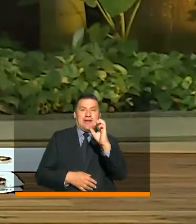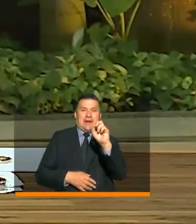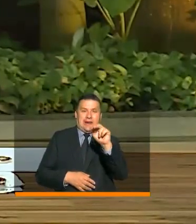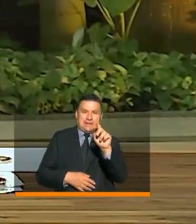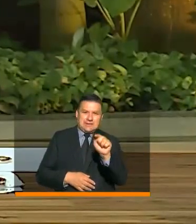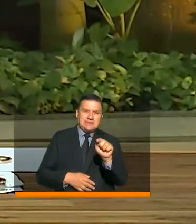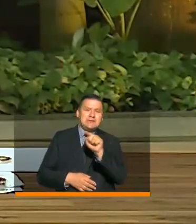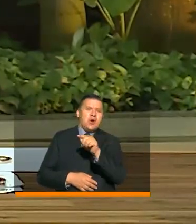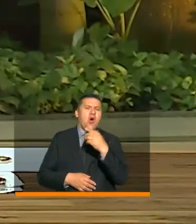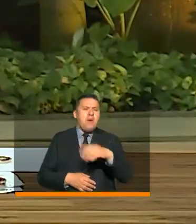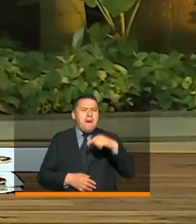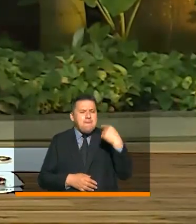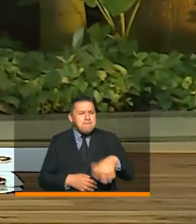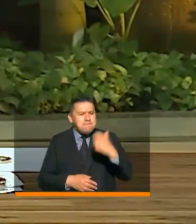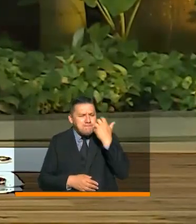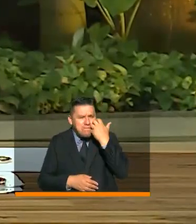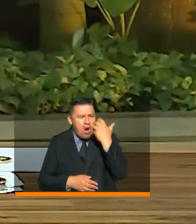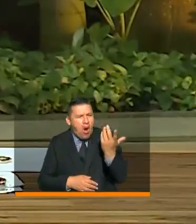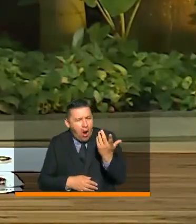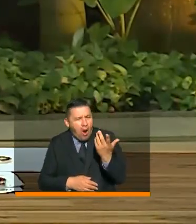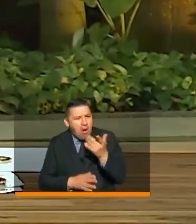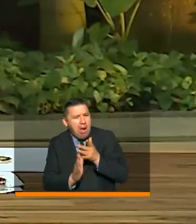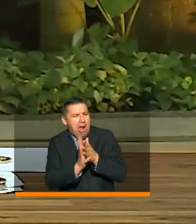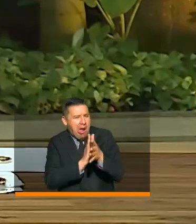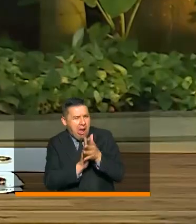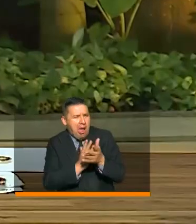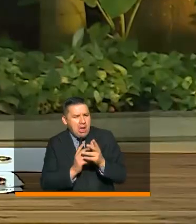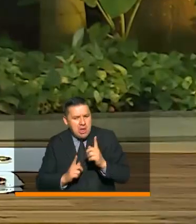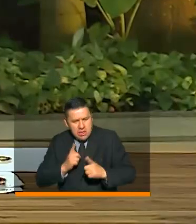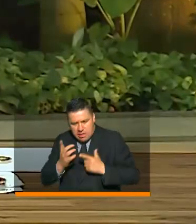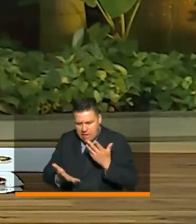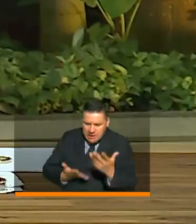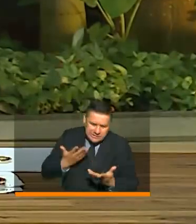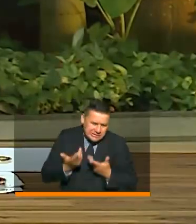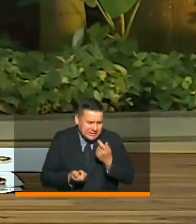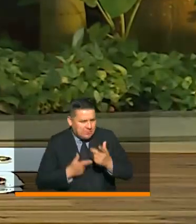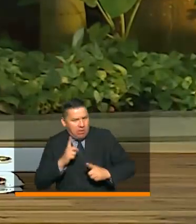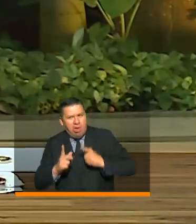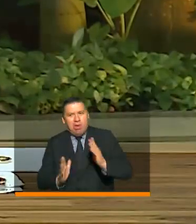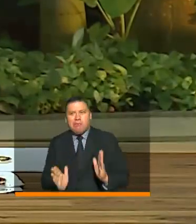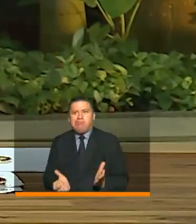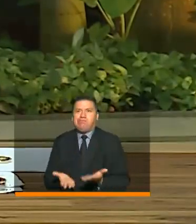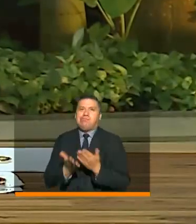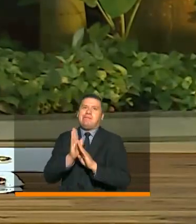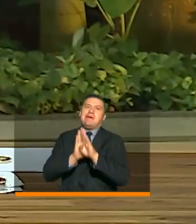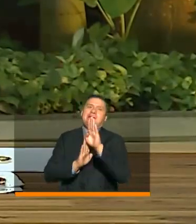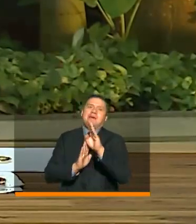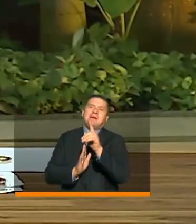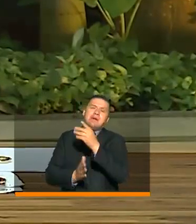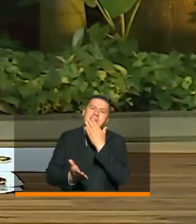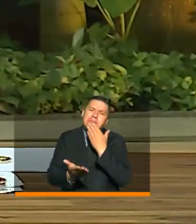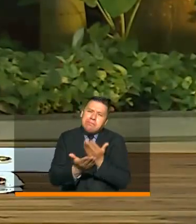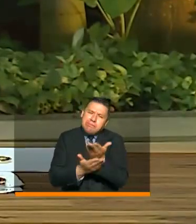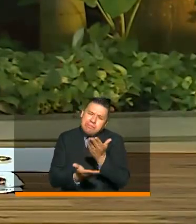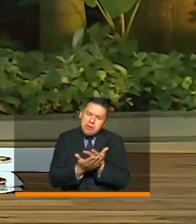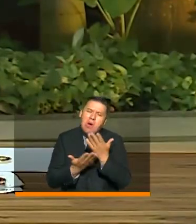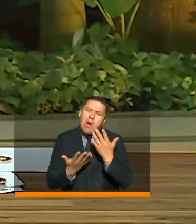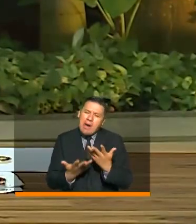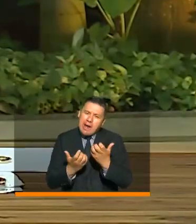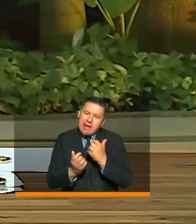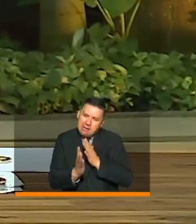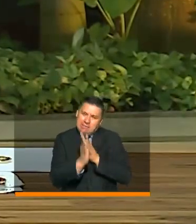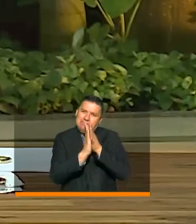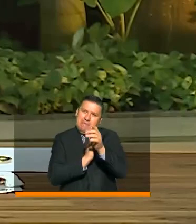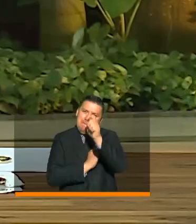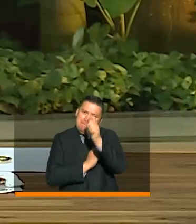cómo fue agredido por esta enfermedad, cómo la sorteó, cómo salió adelante y cuál es la recomendación que le quiere